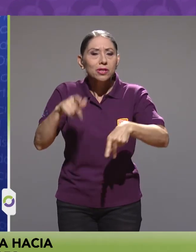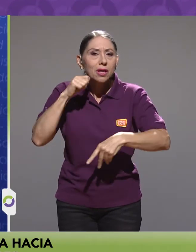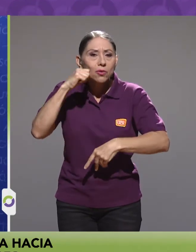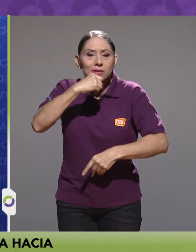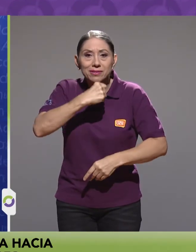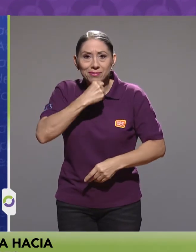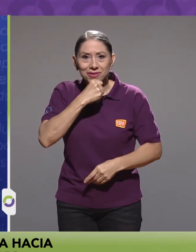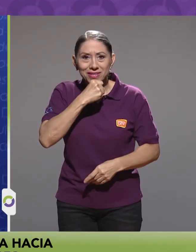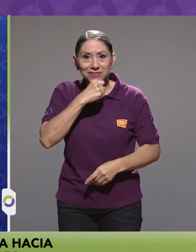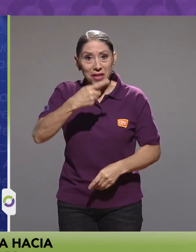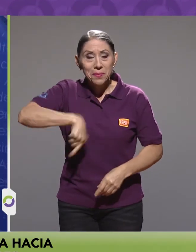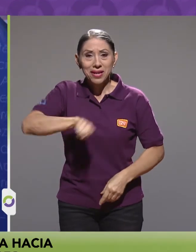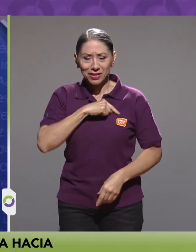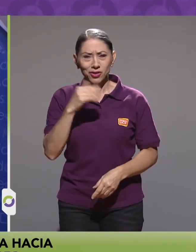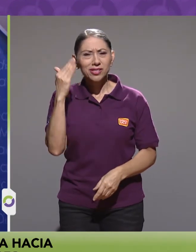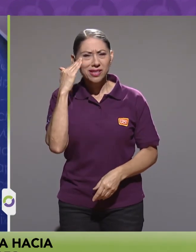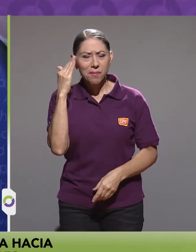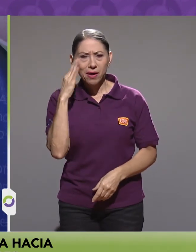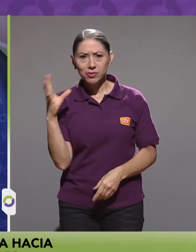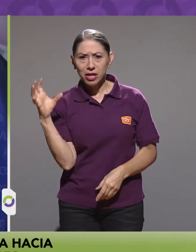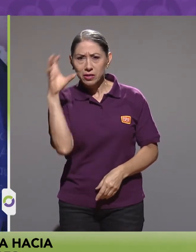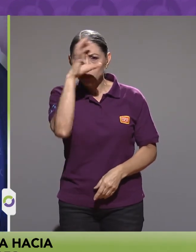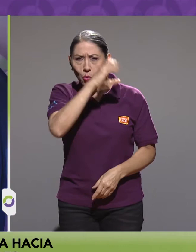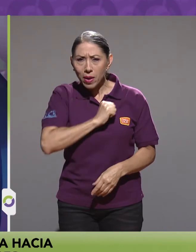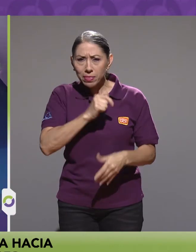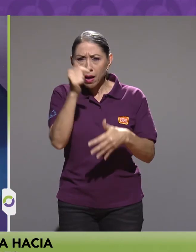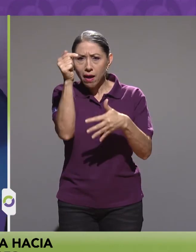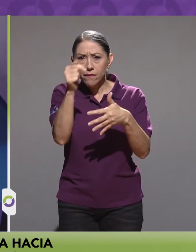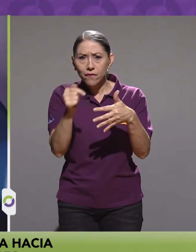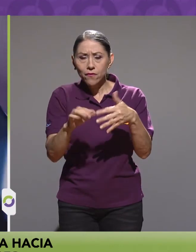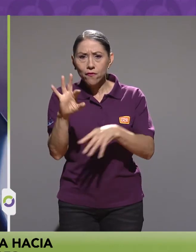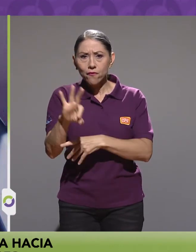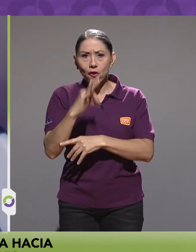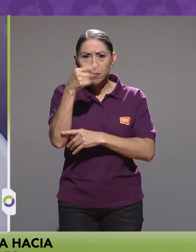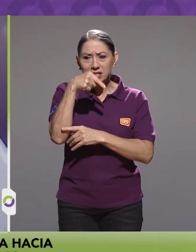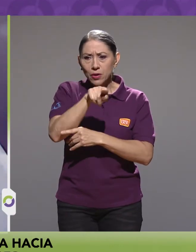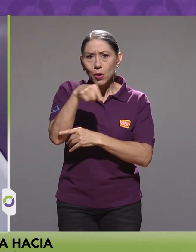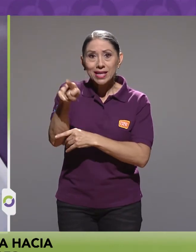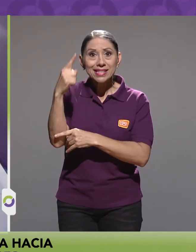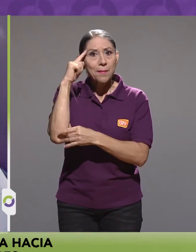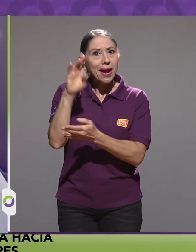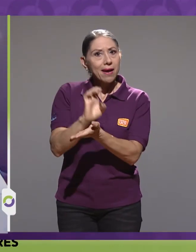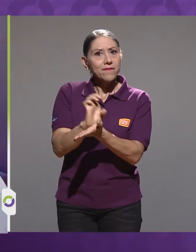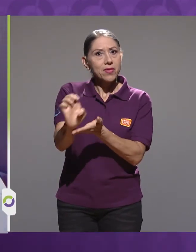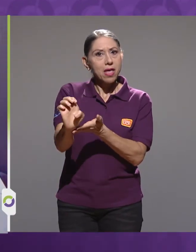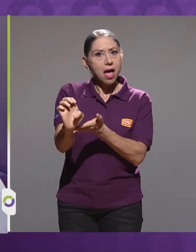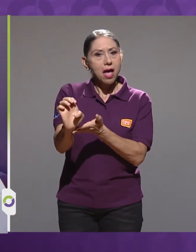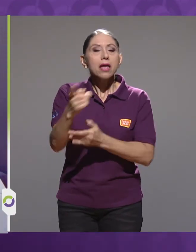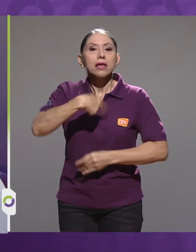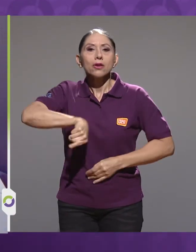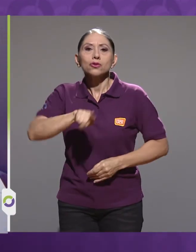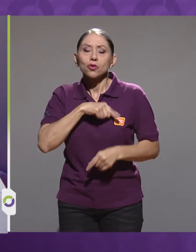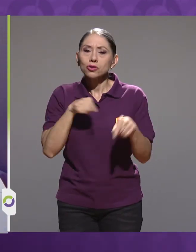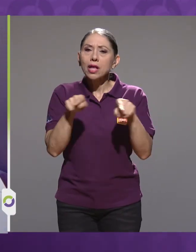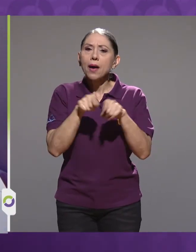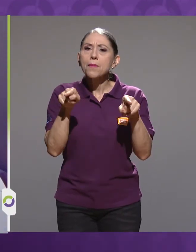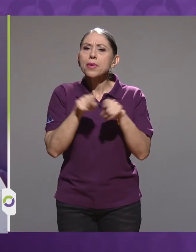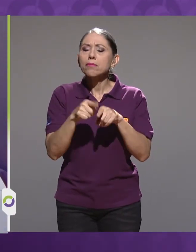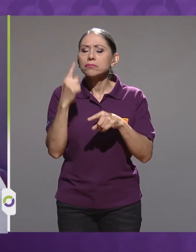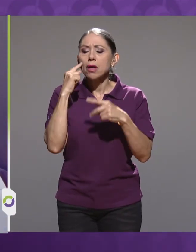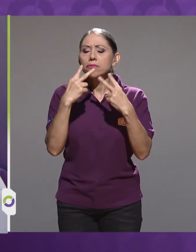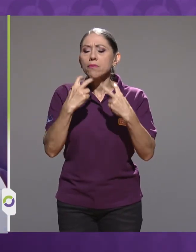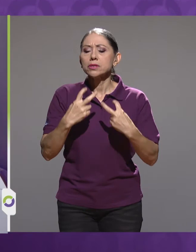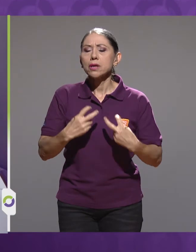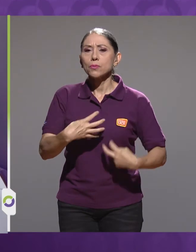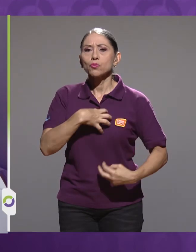personas adultas mayores para que sepamos identificar estas formas de violencia y sepamos cómo combatirlas y, por supuesto, revisemos también